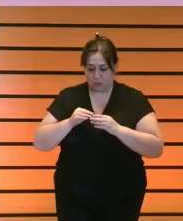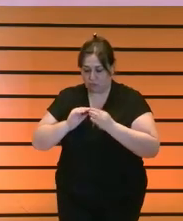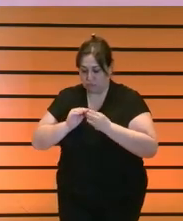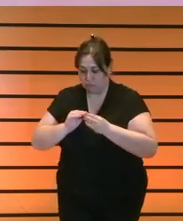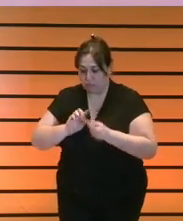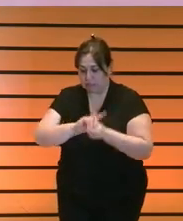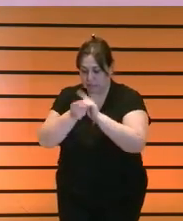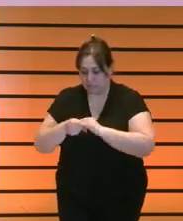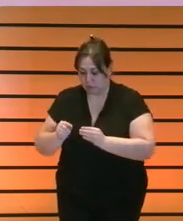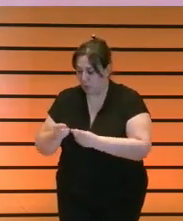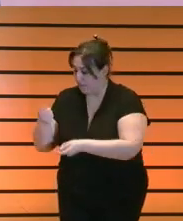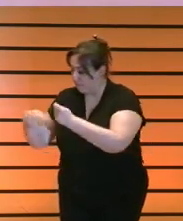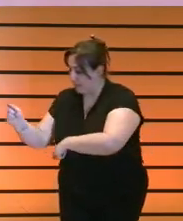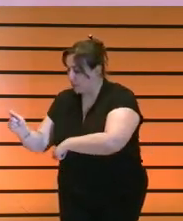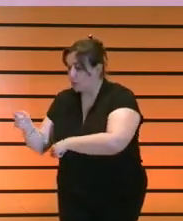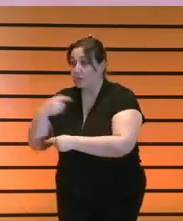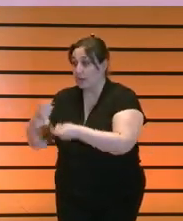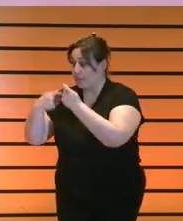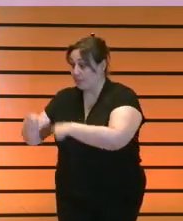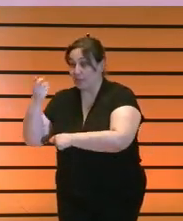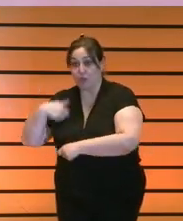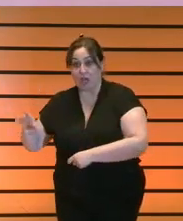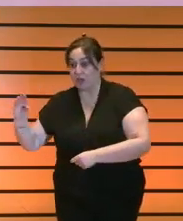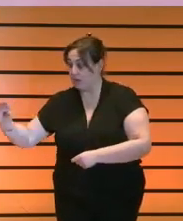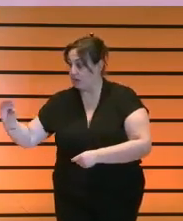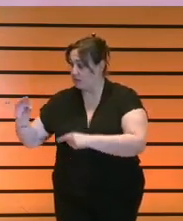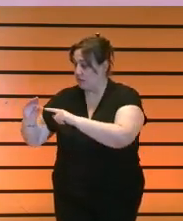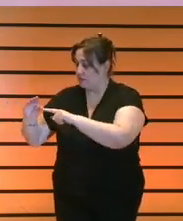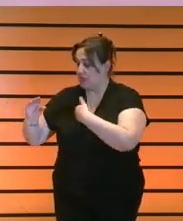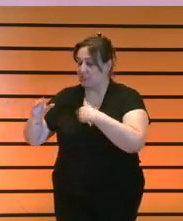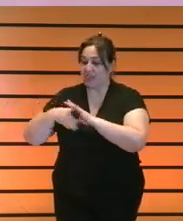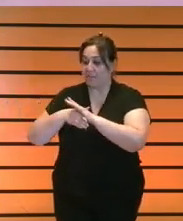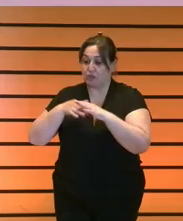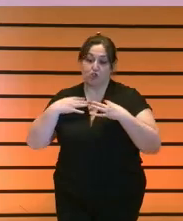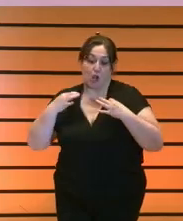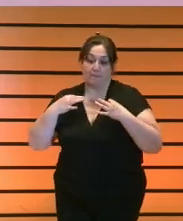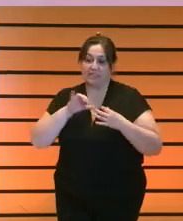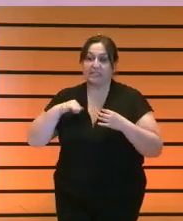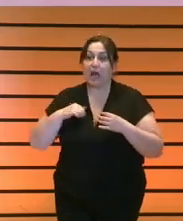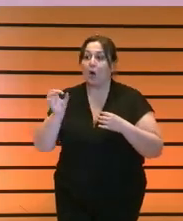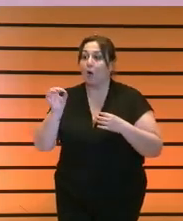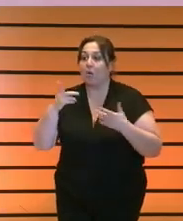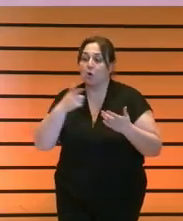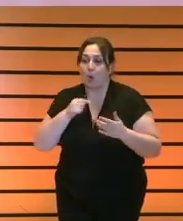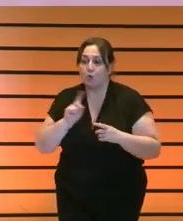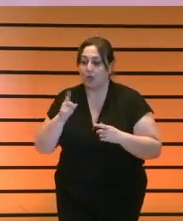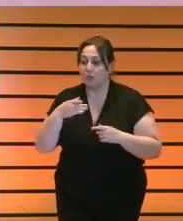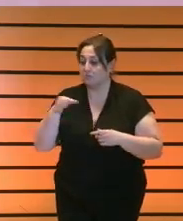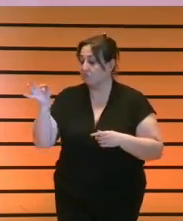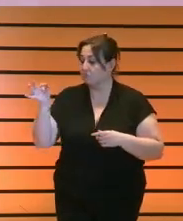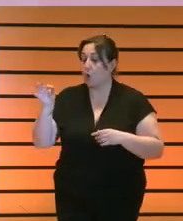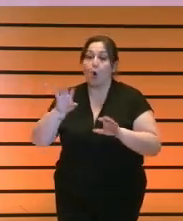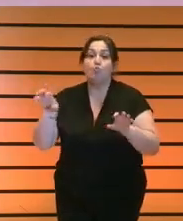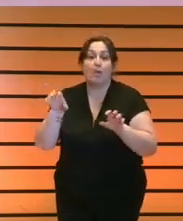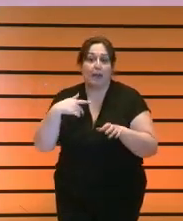transformo, lo vendo y una vez que ya lo he vendido, cuando ya no me gustan los zapatos o la camiseta o lo que sea, o el mueble